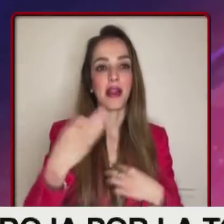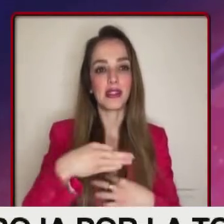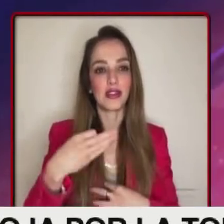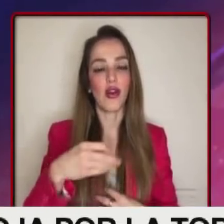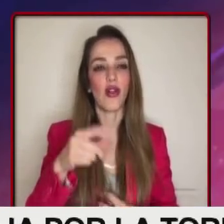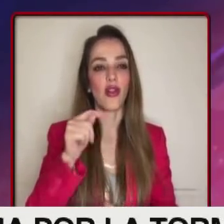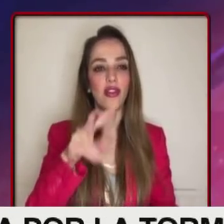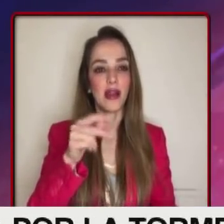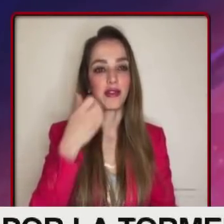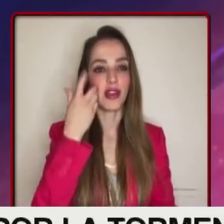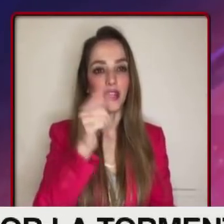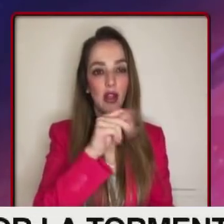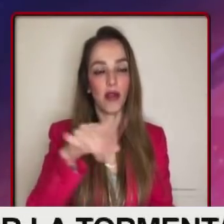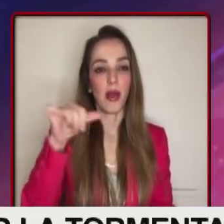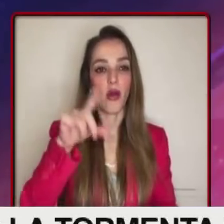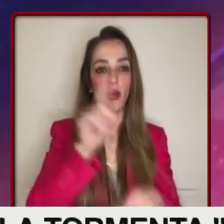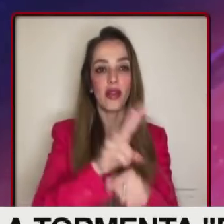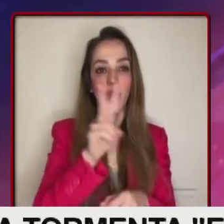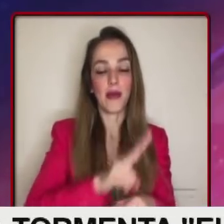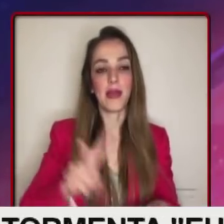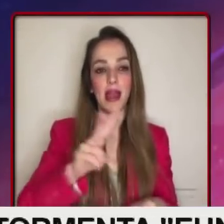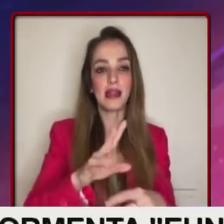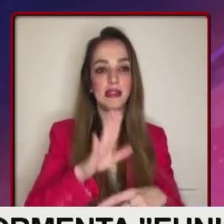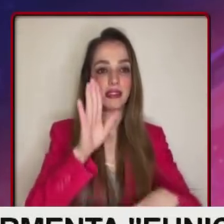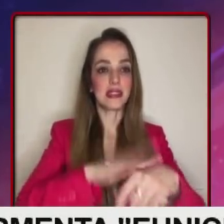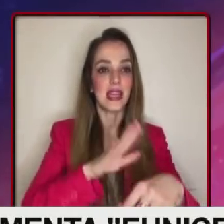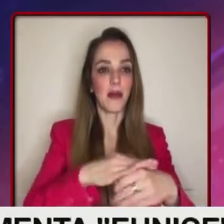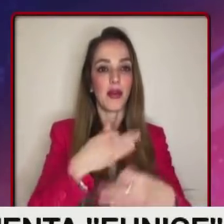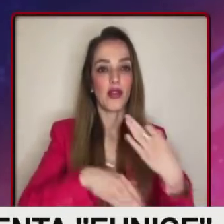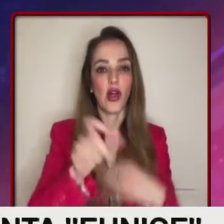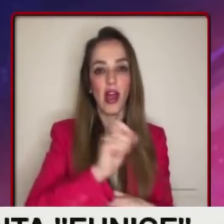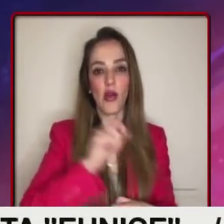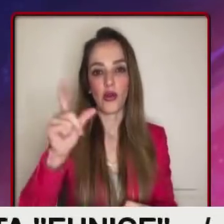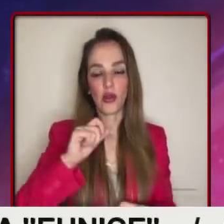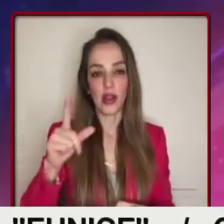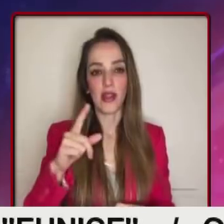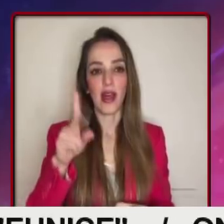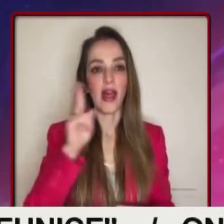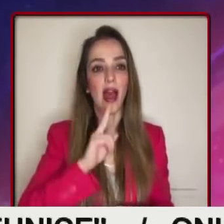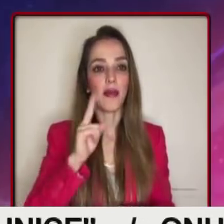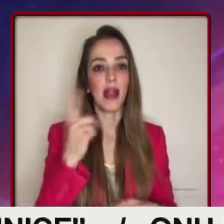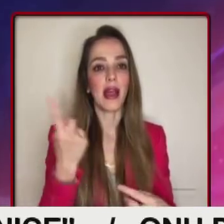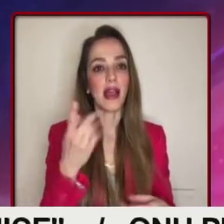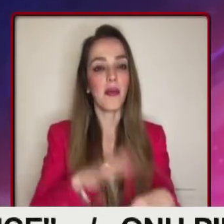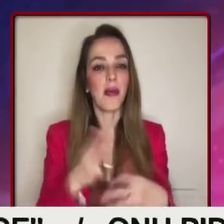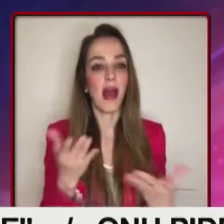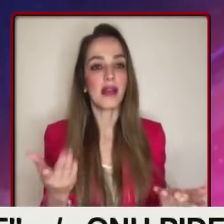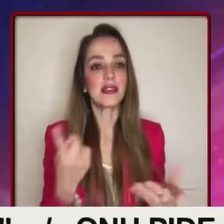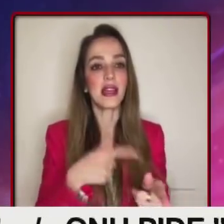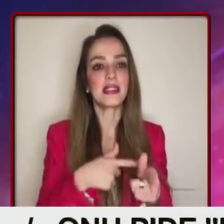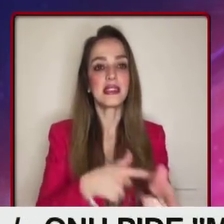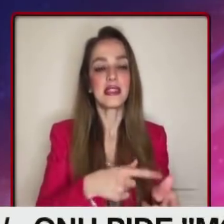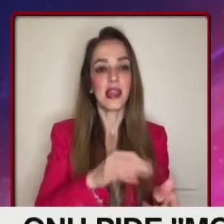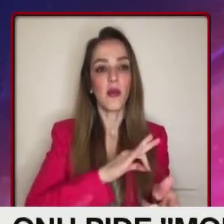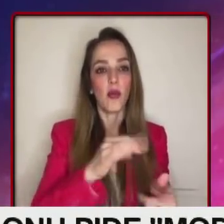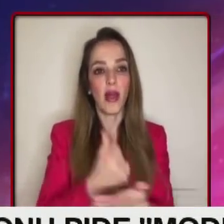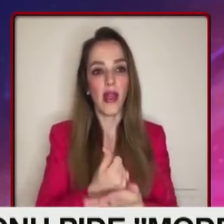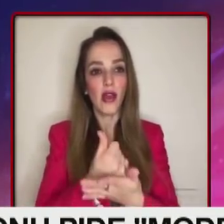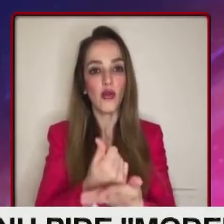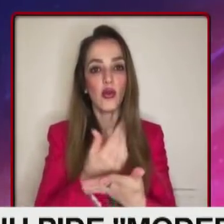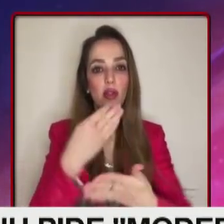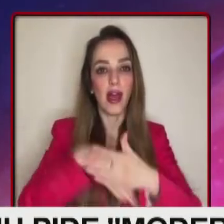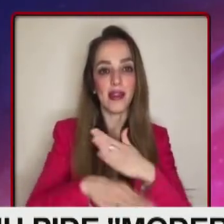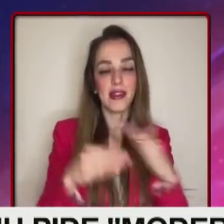10 este viernes han hecho ese llamado a la autoridad correspondiente, saber qué sigue, cómo es que pueden ellos ingresar al domicilio